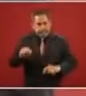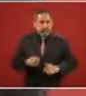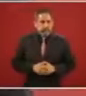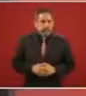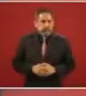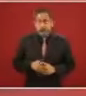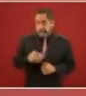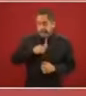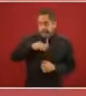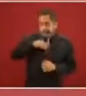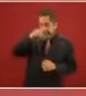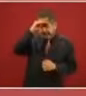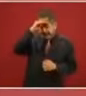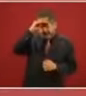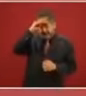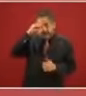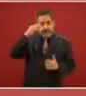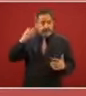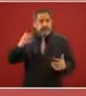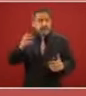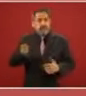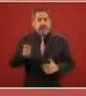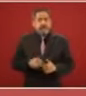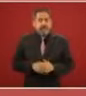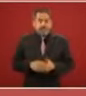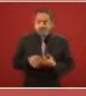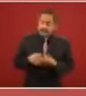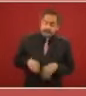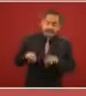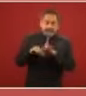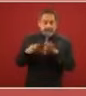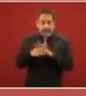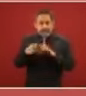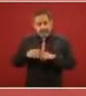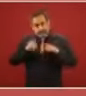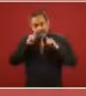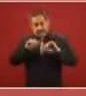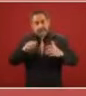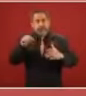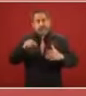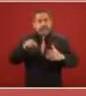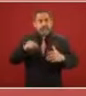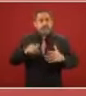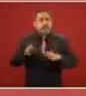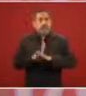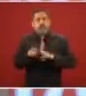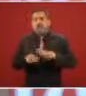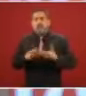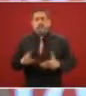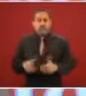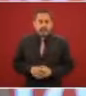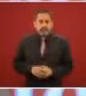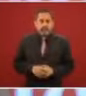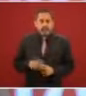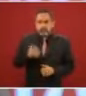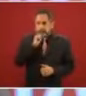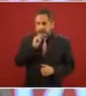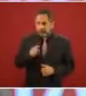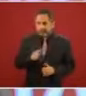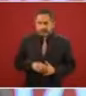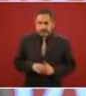considero que es fundamental atender las causas. Y